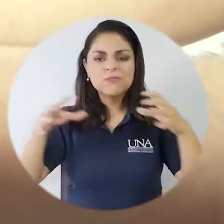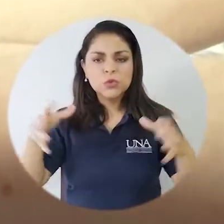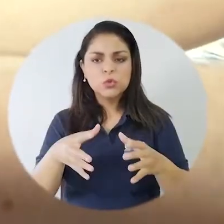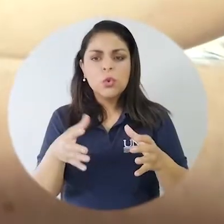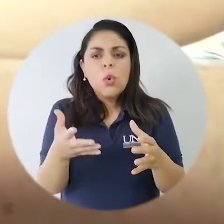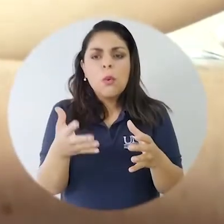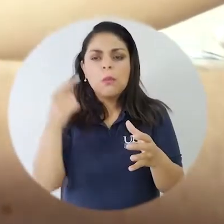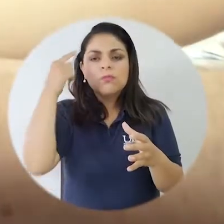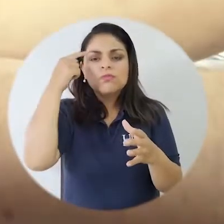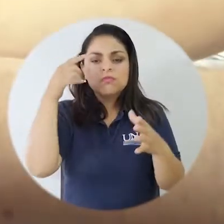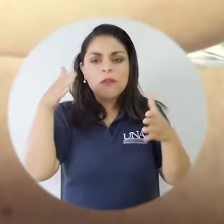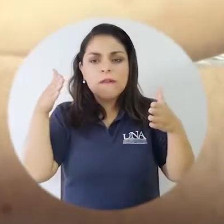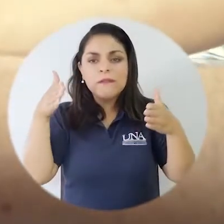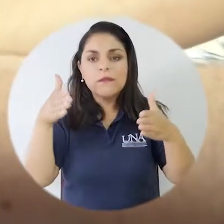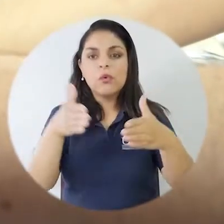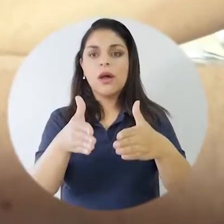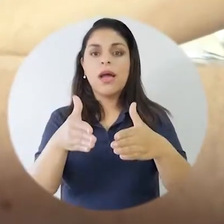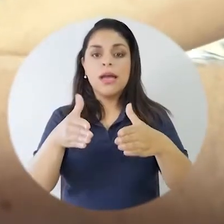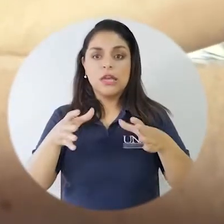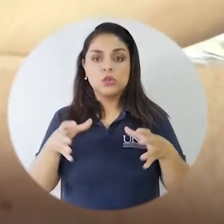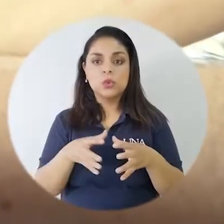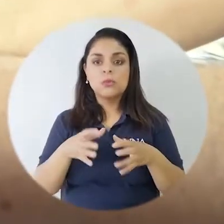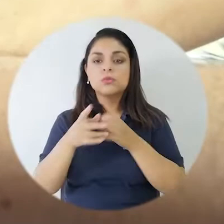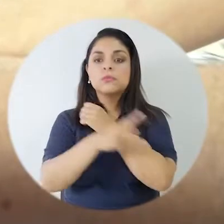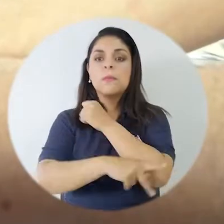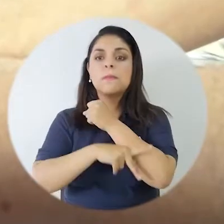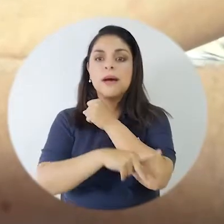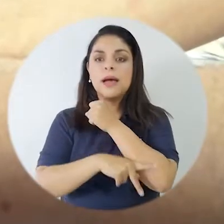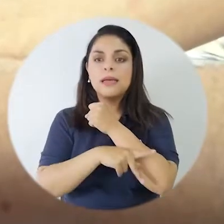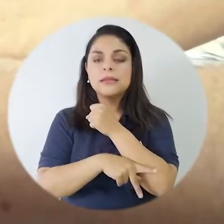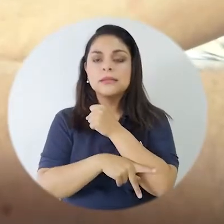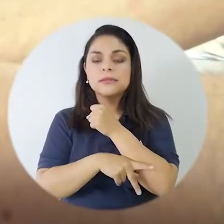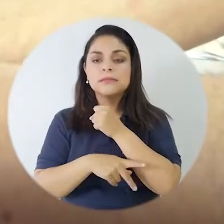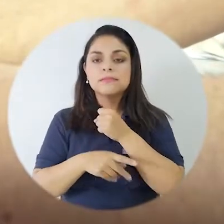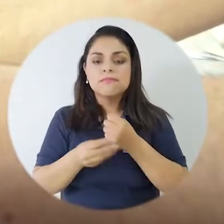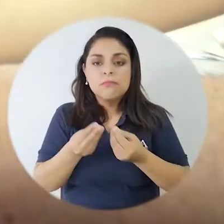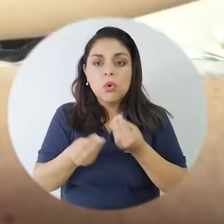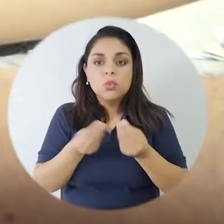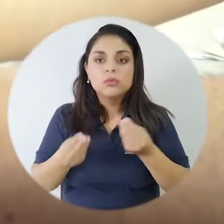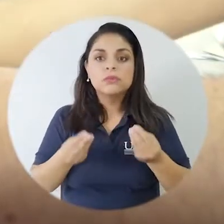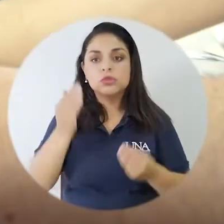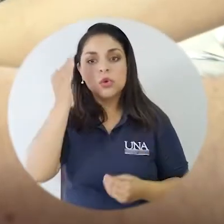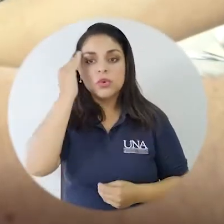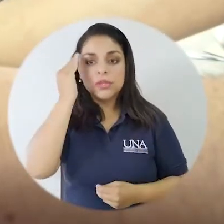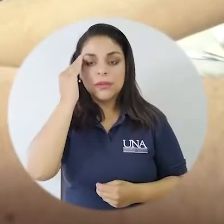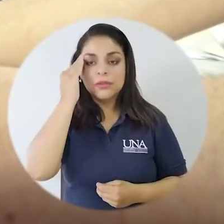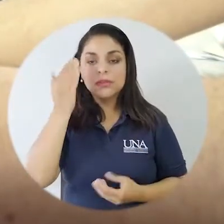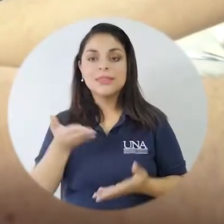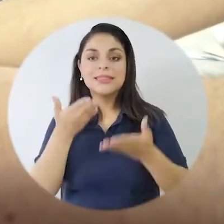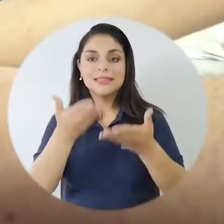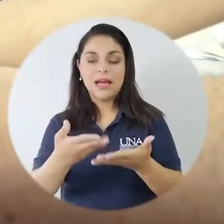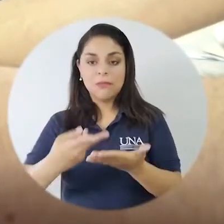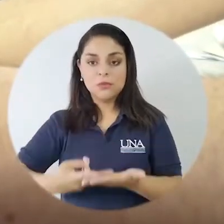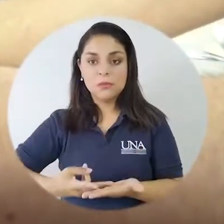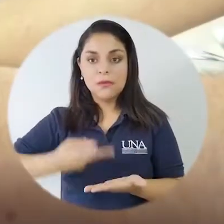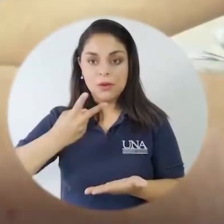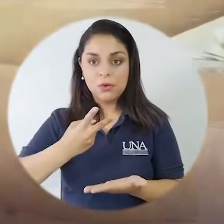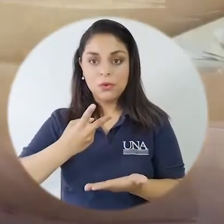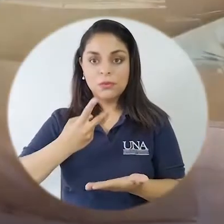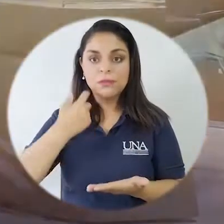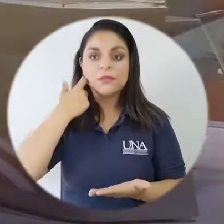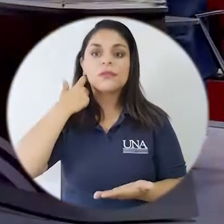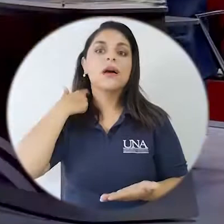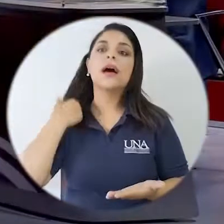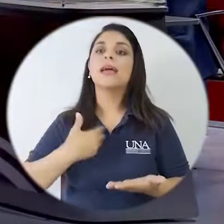Cómo enfocarnos en ser países que cada vez más somos productores de conocimiento y agregamos valor